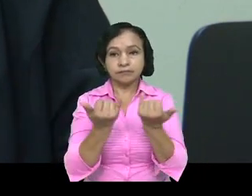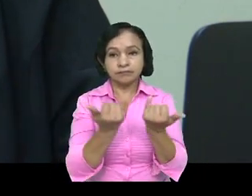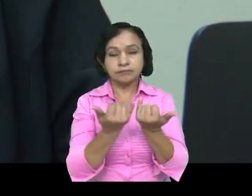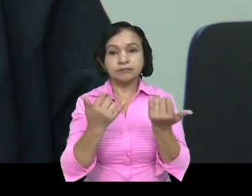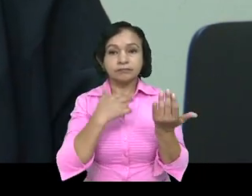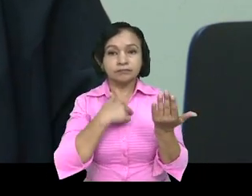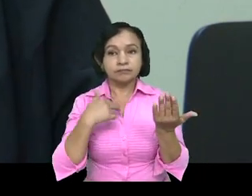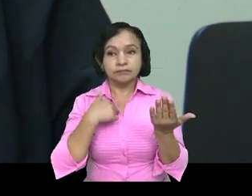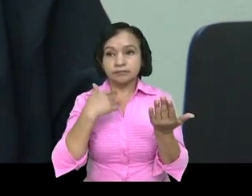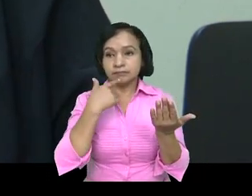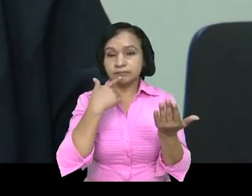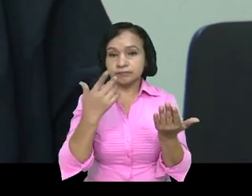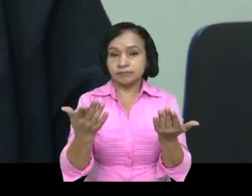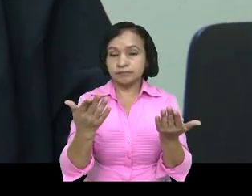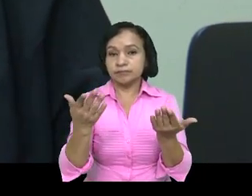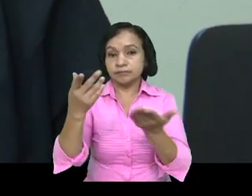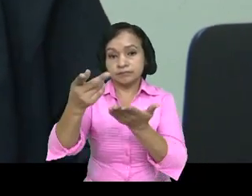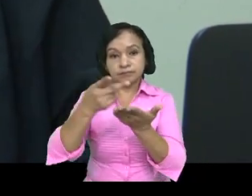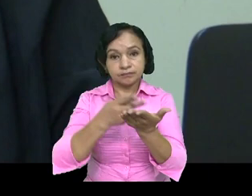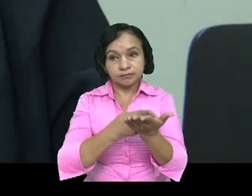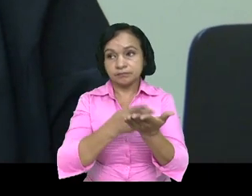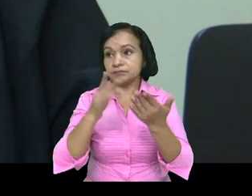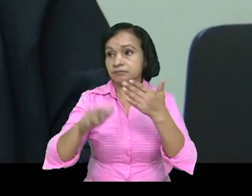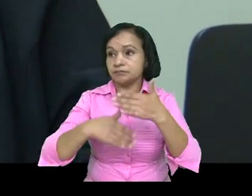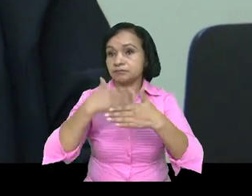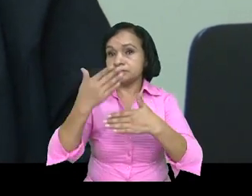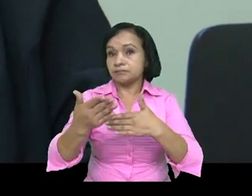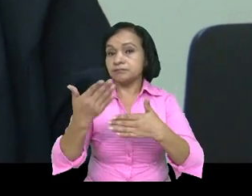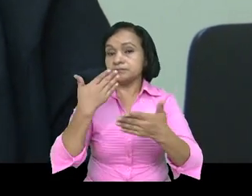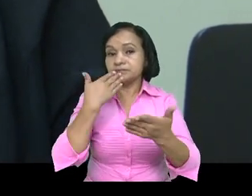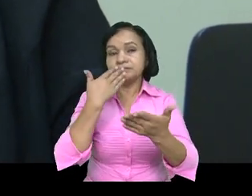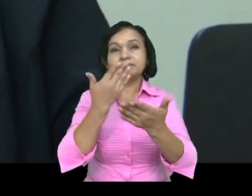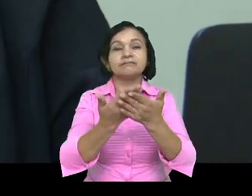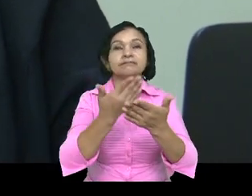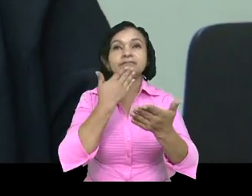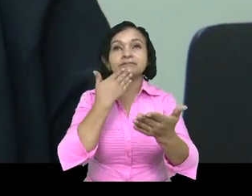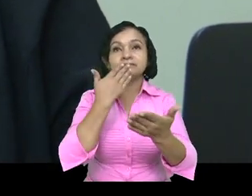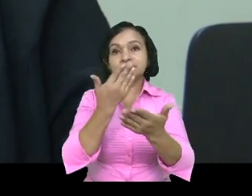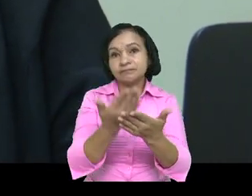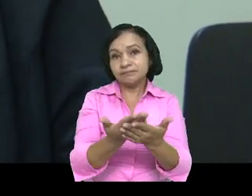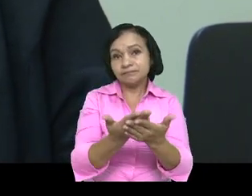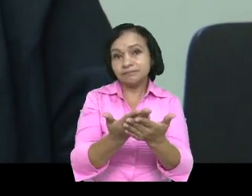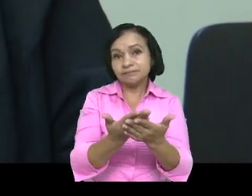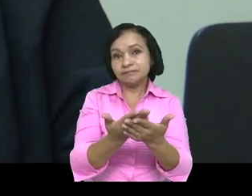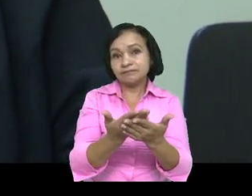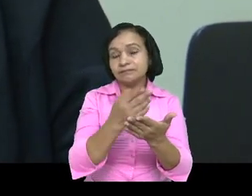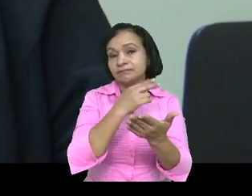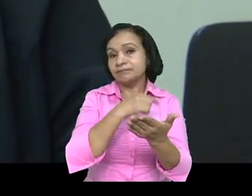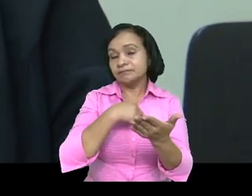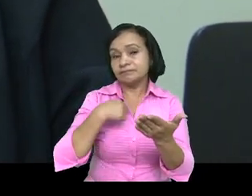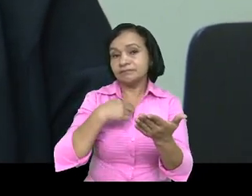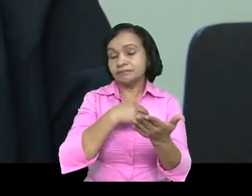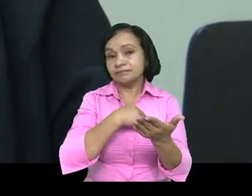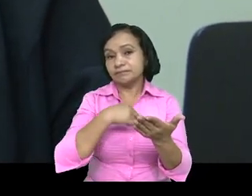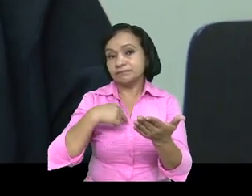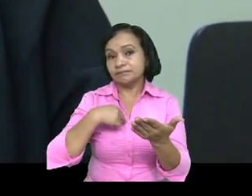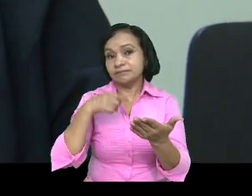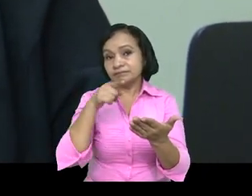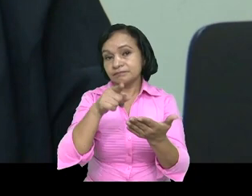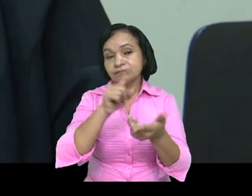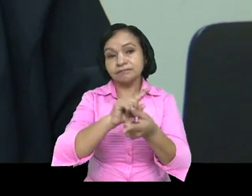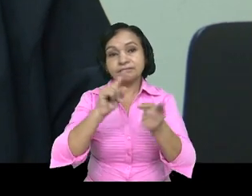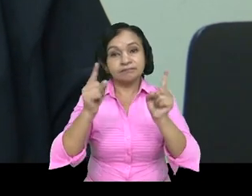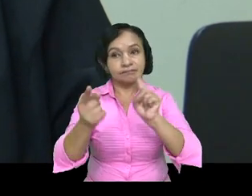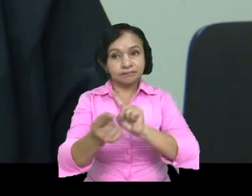talleres, en los proyectos, después más bien nos agradecen a nosotros porque realmente la calidad de vida de ellos se